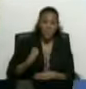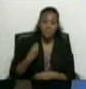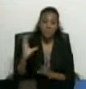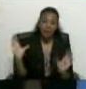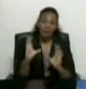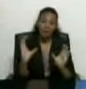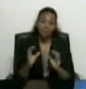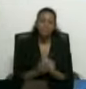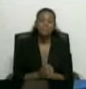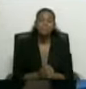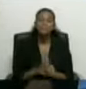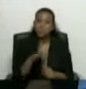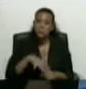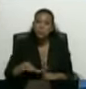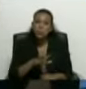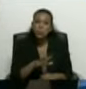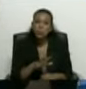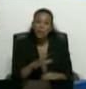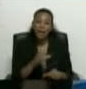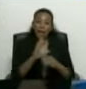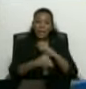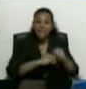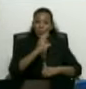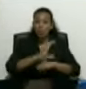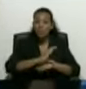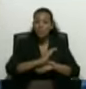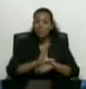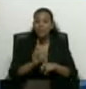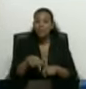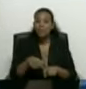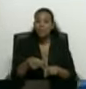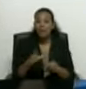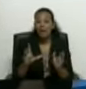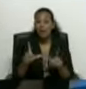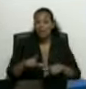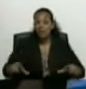enclave, situado entre el distrito capital y el estado La Guaira.